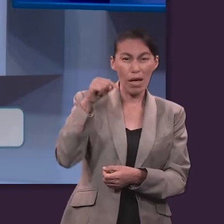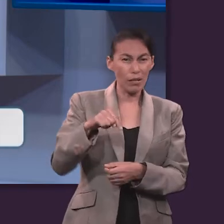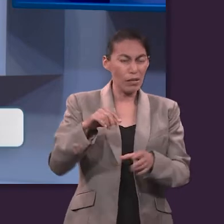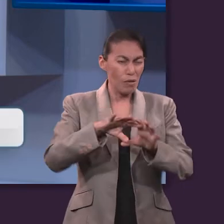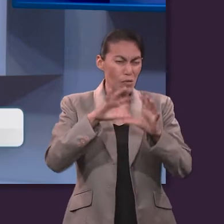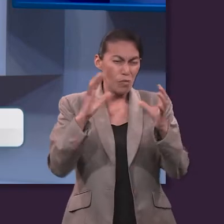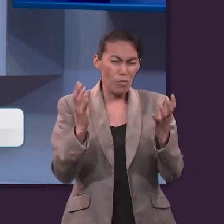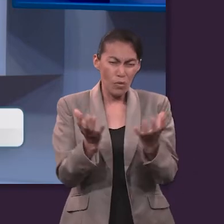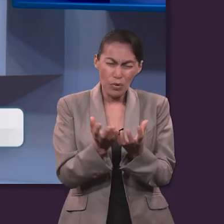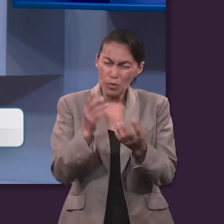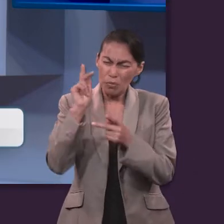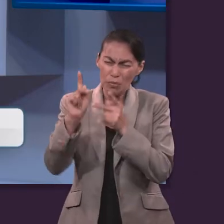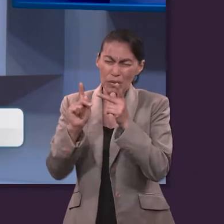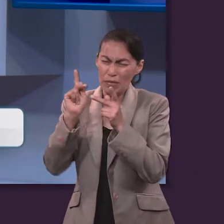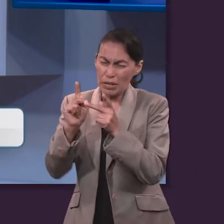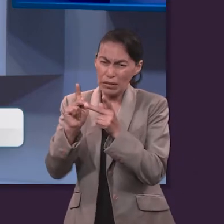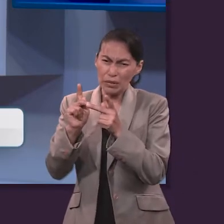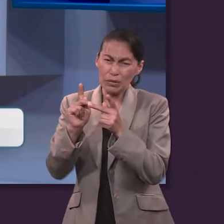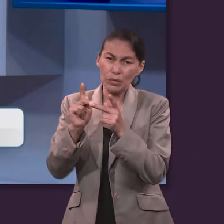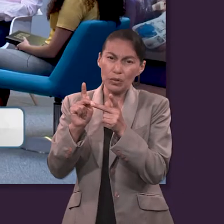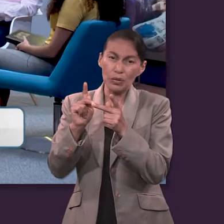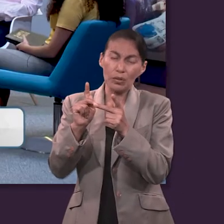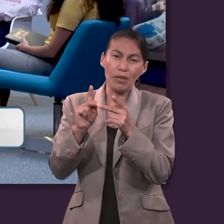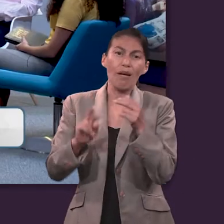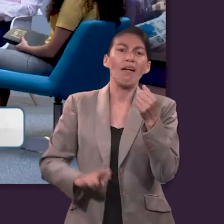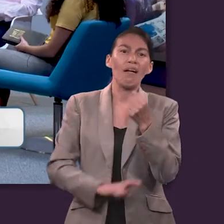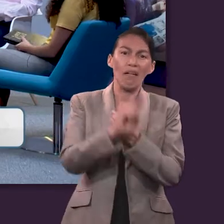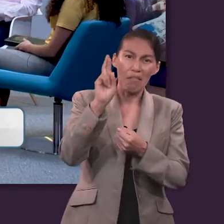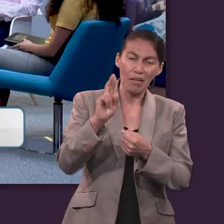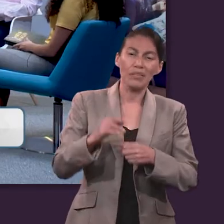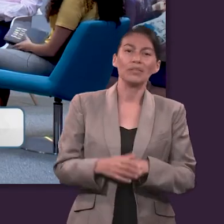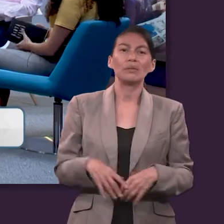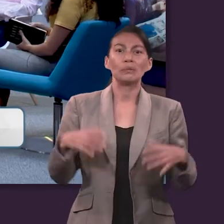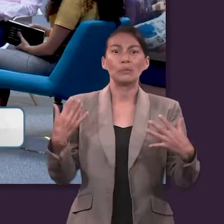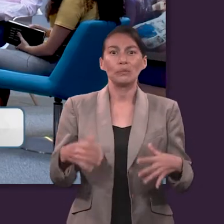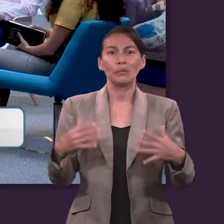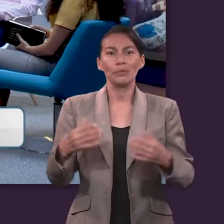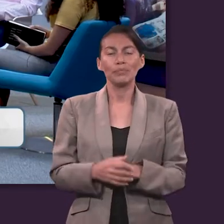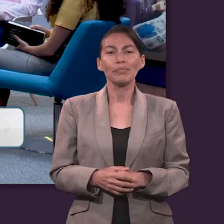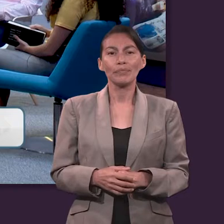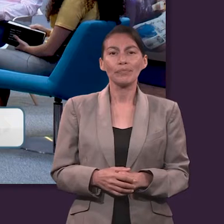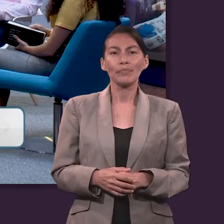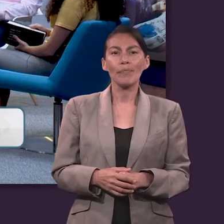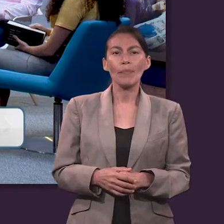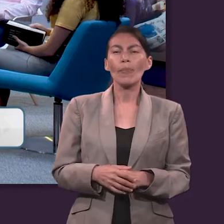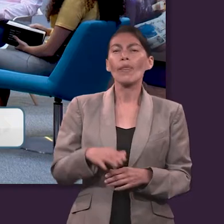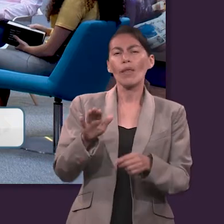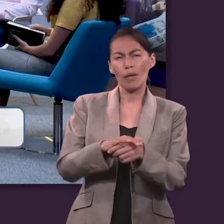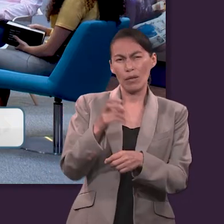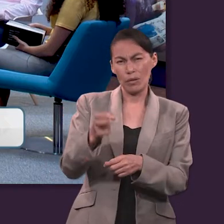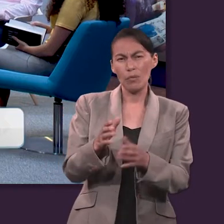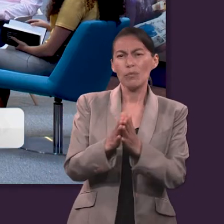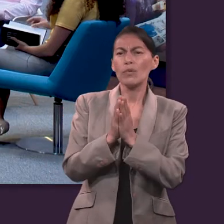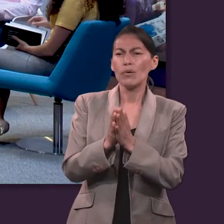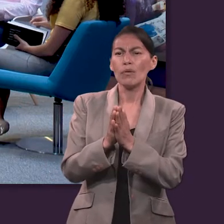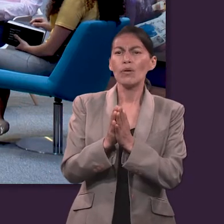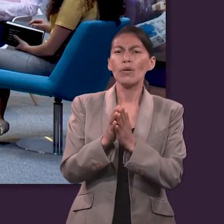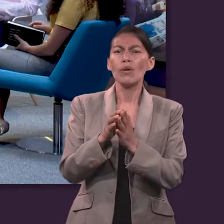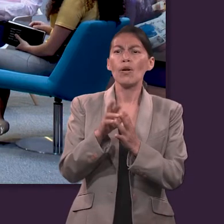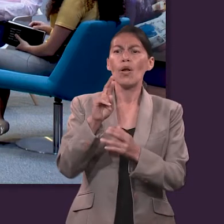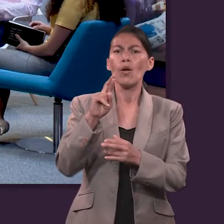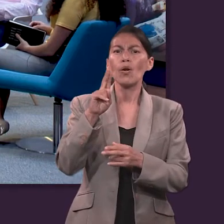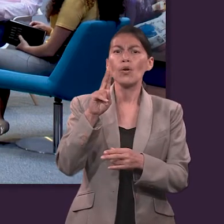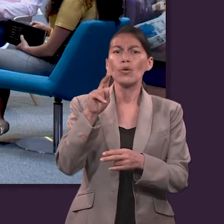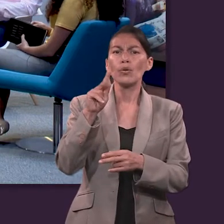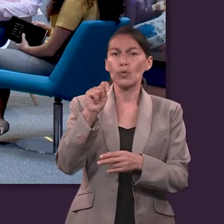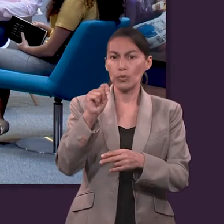Rebelión en un mundo perfecto. Y para ello quisiera comenzar pidiéndole a